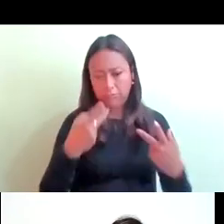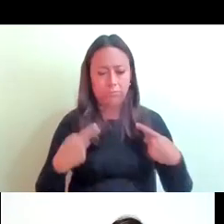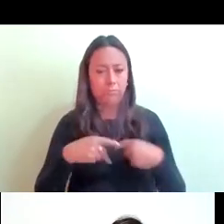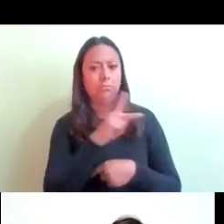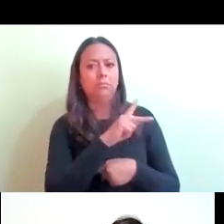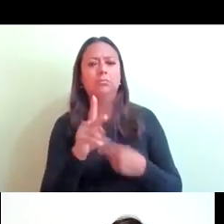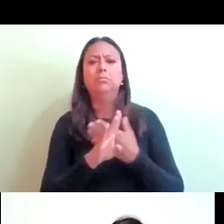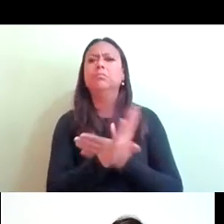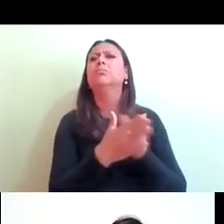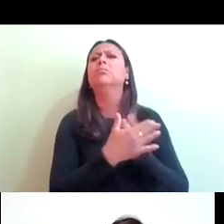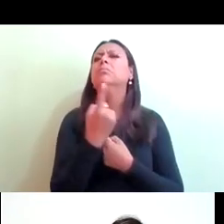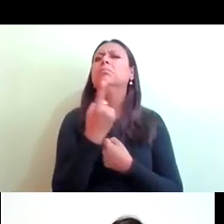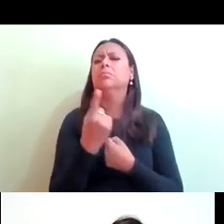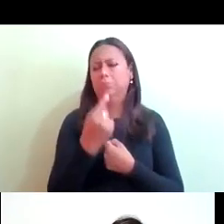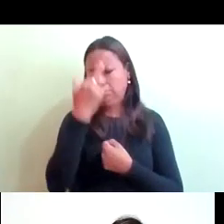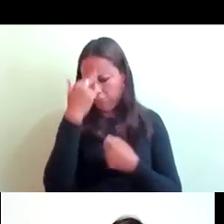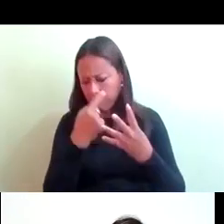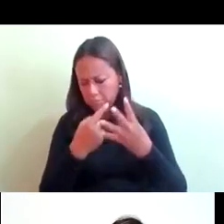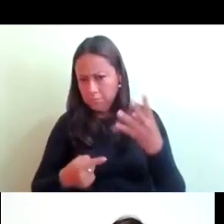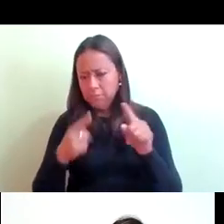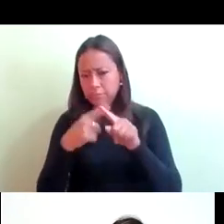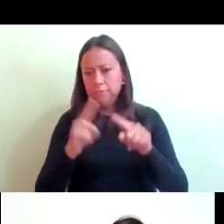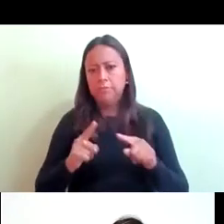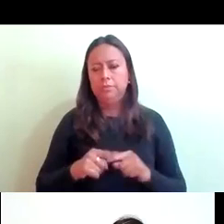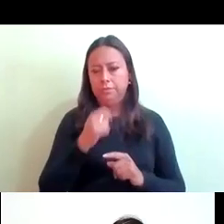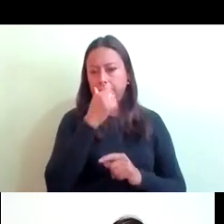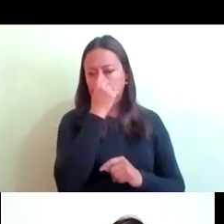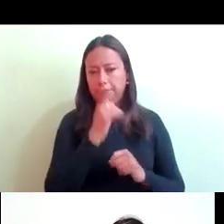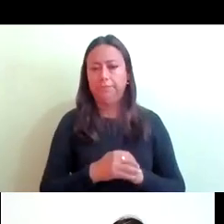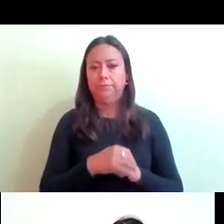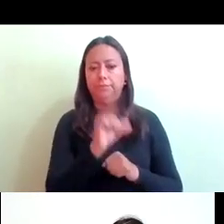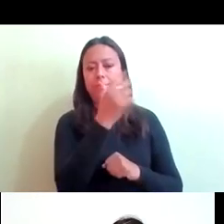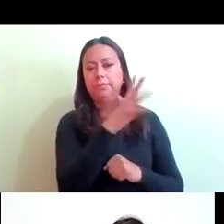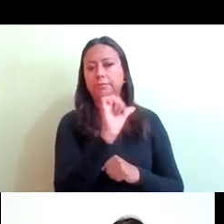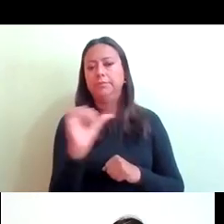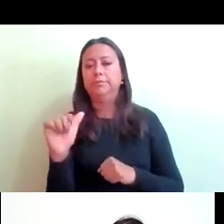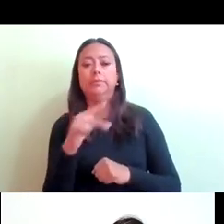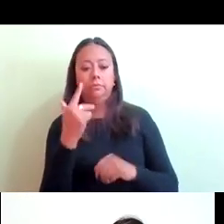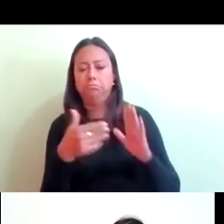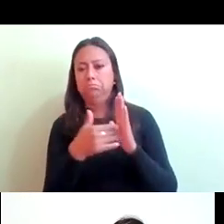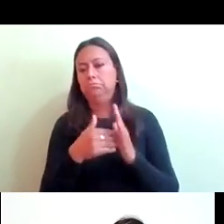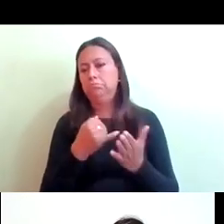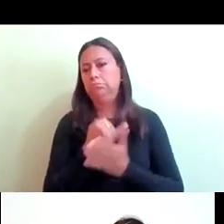los antecedentes 10 a 13 y que consignen el dictamen?